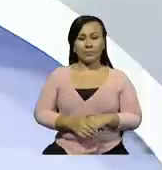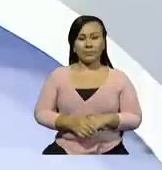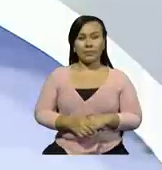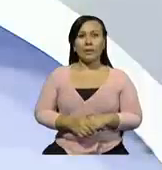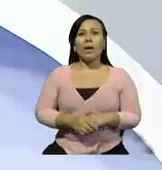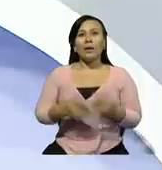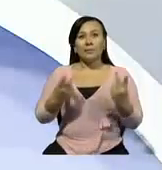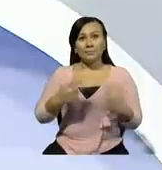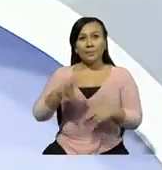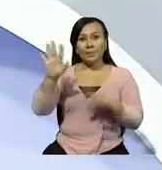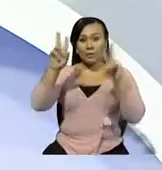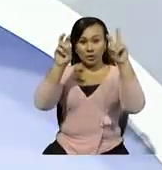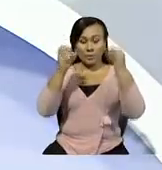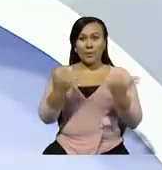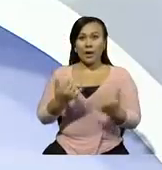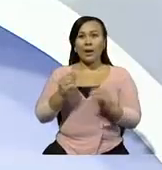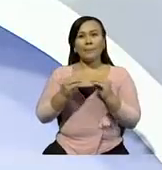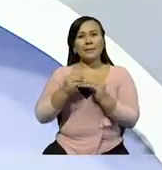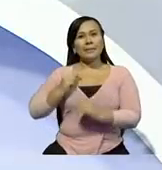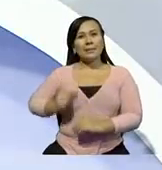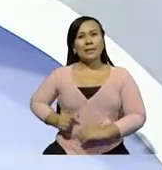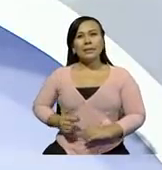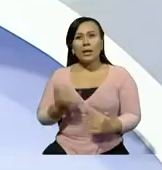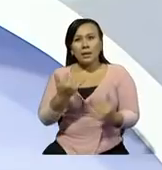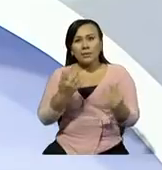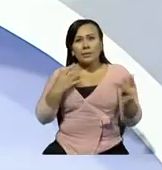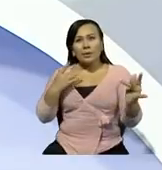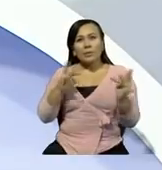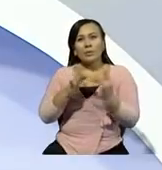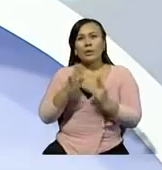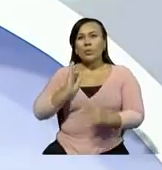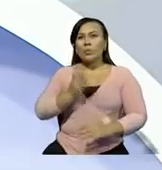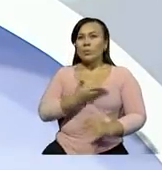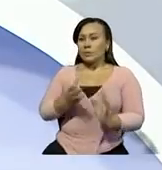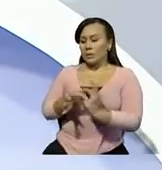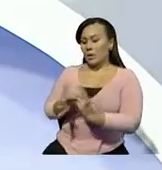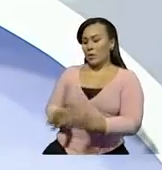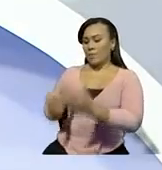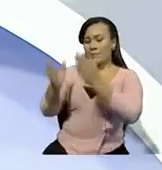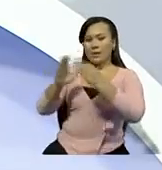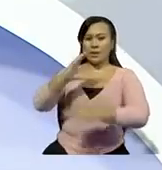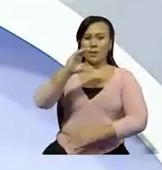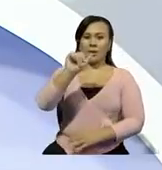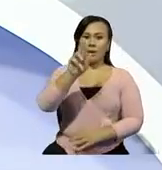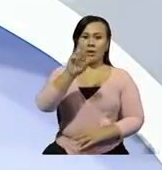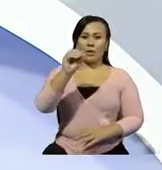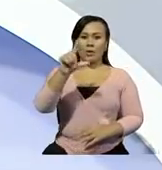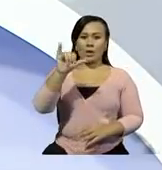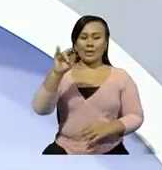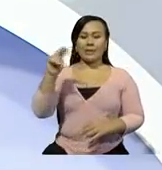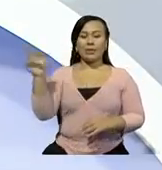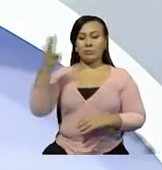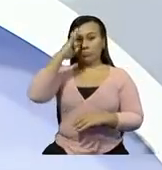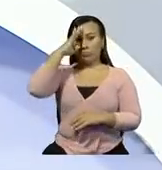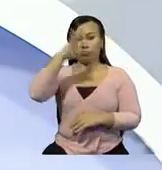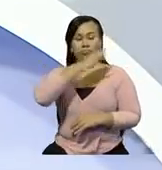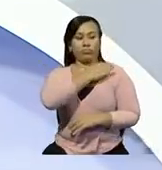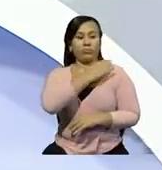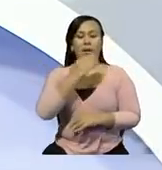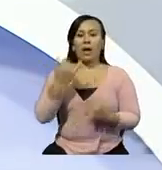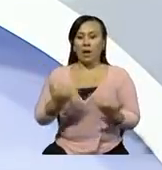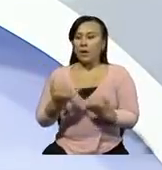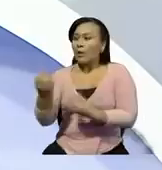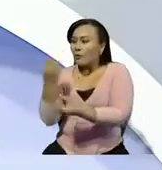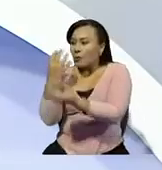y precisamente para conocer más detalles nos enlazamos con nuestra compañera carolina bastante quien se encuentra en la comandancia de policía y nos